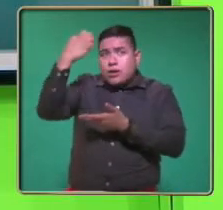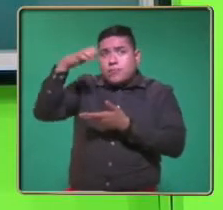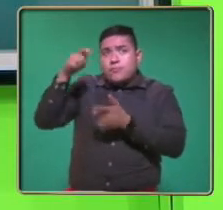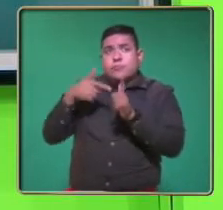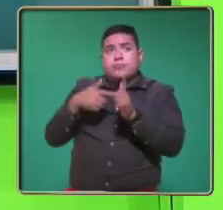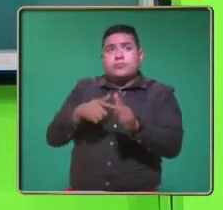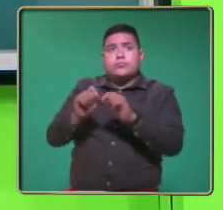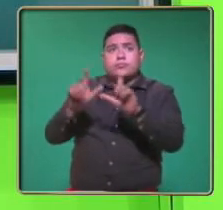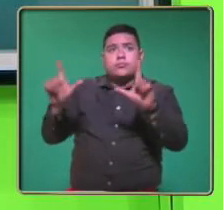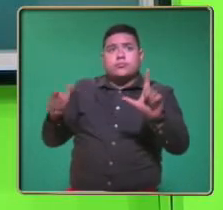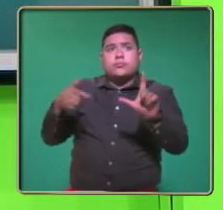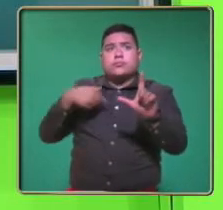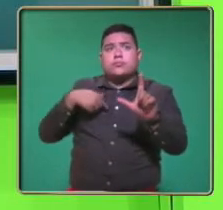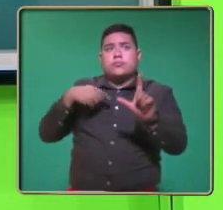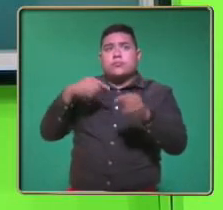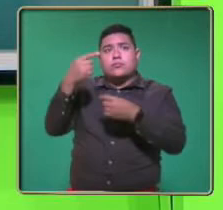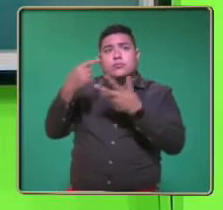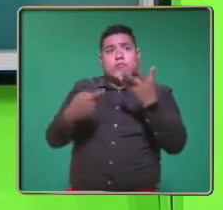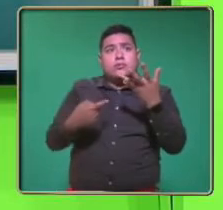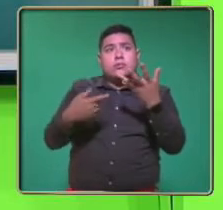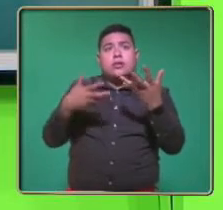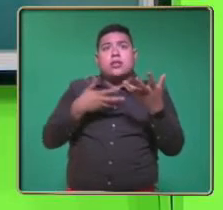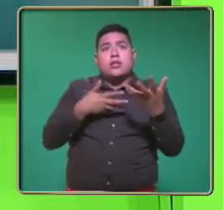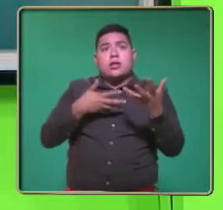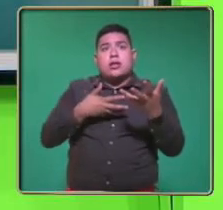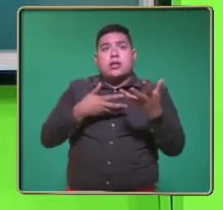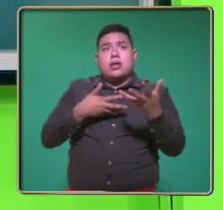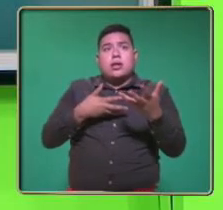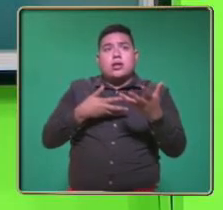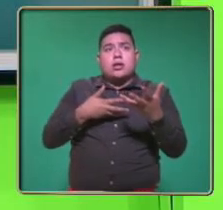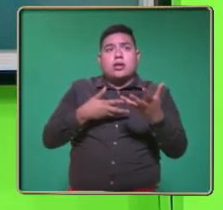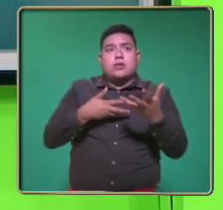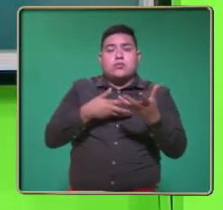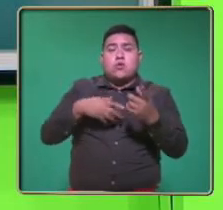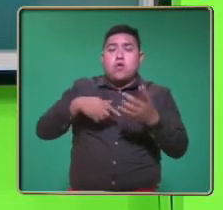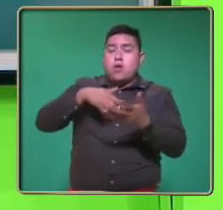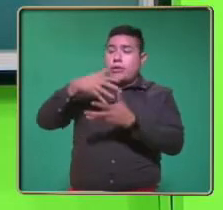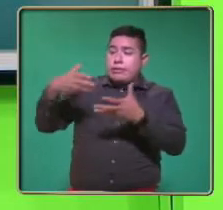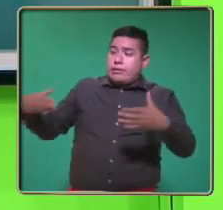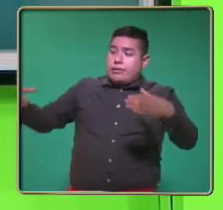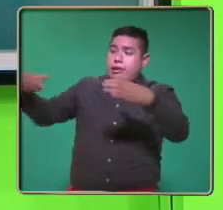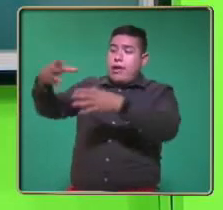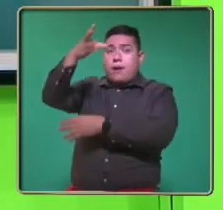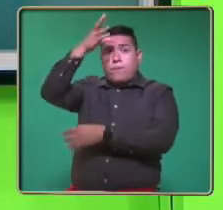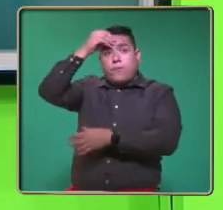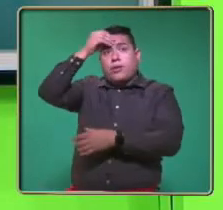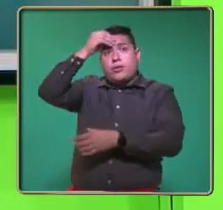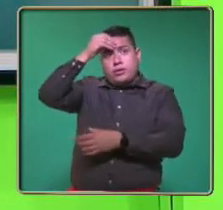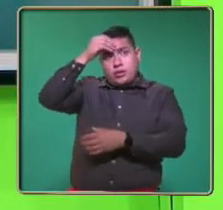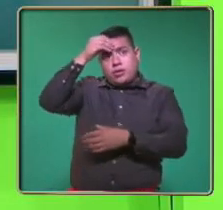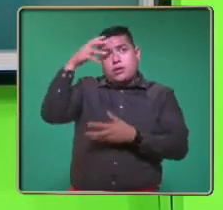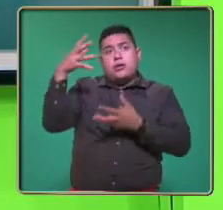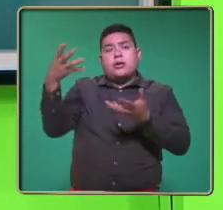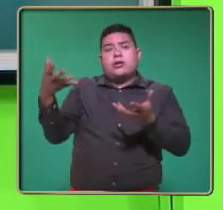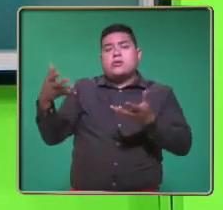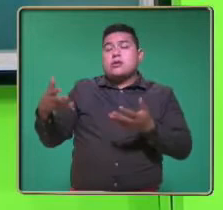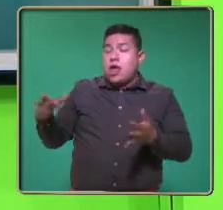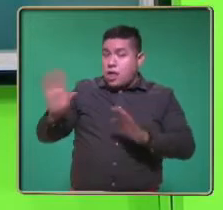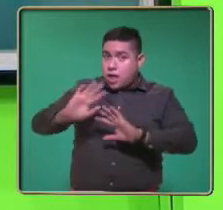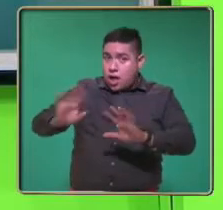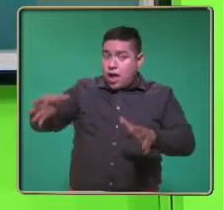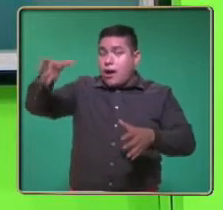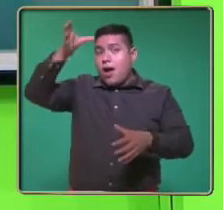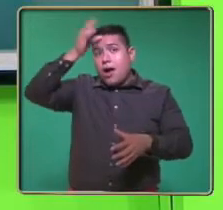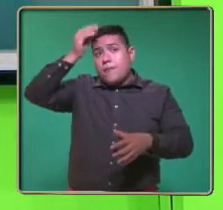diapositiva mencionamos que ya nos encontramos en una zona de aprendizaje. ¿Qué quiere decir esto? Que estamos en una zona en